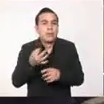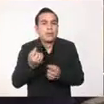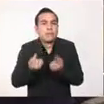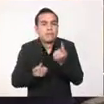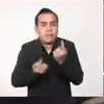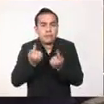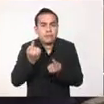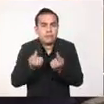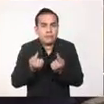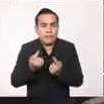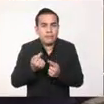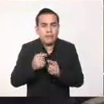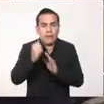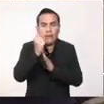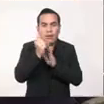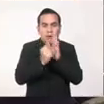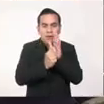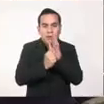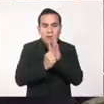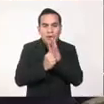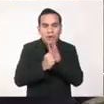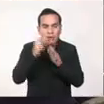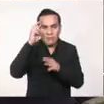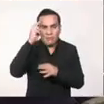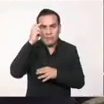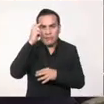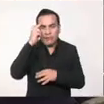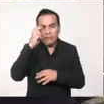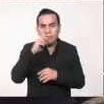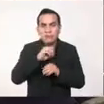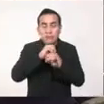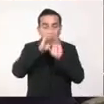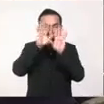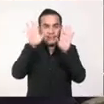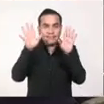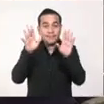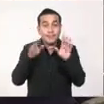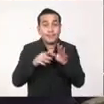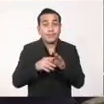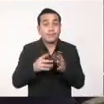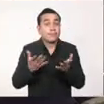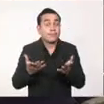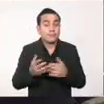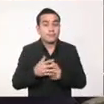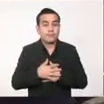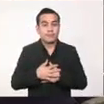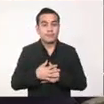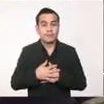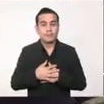dice que en el artículo que tiene que ser de la lista del CNJ.